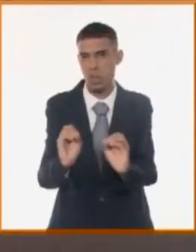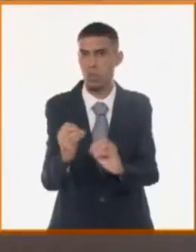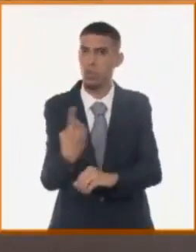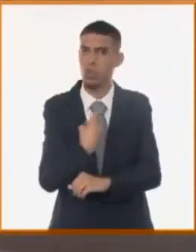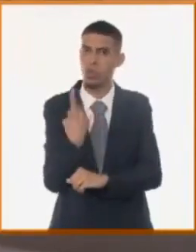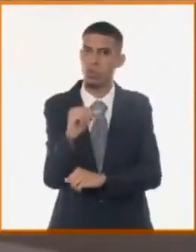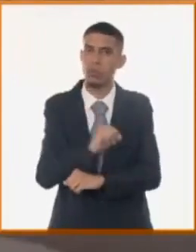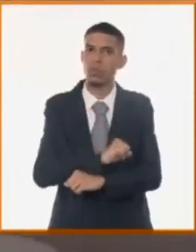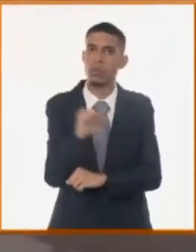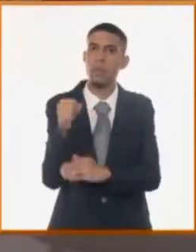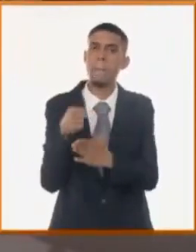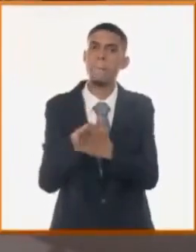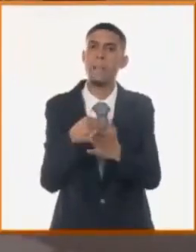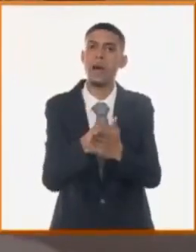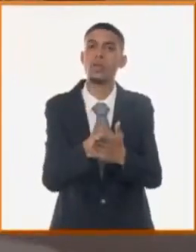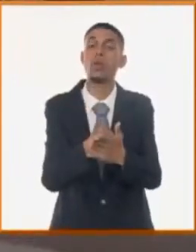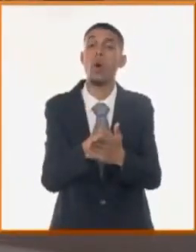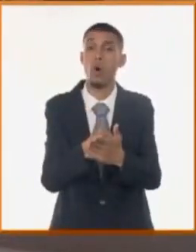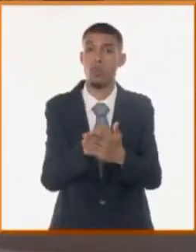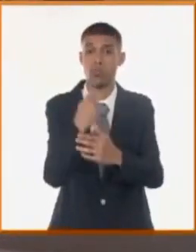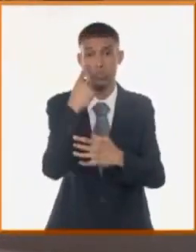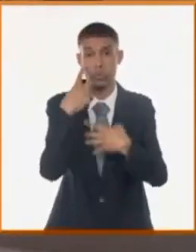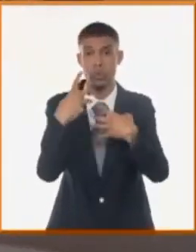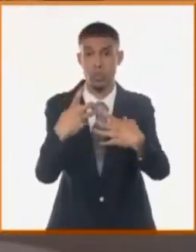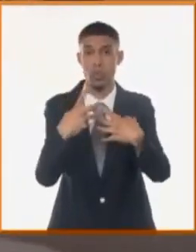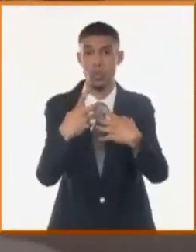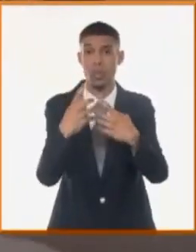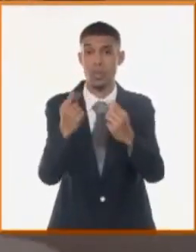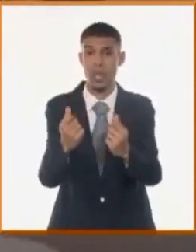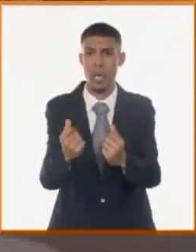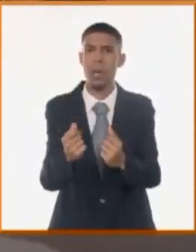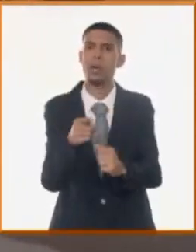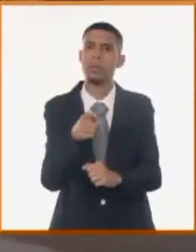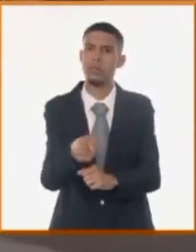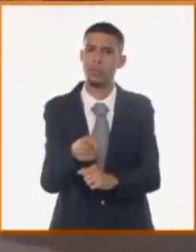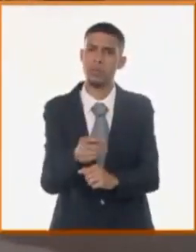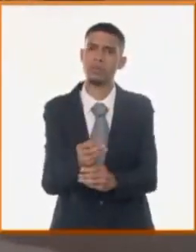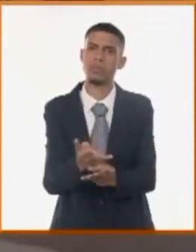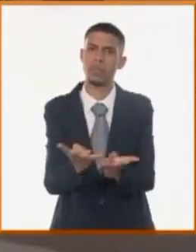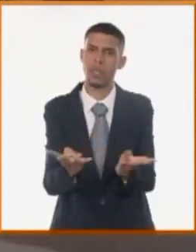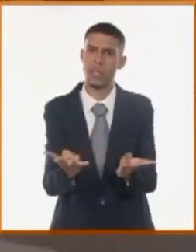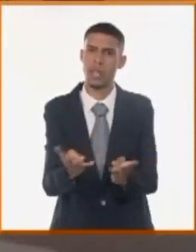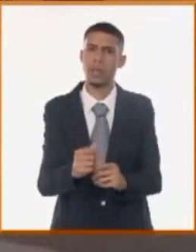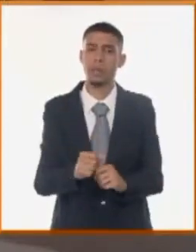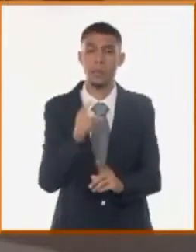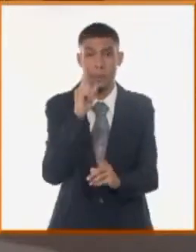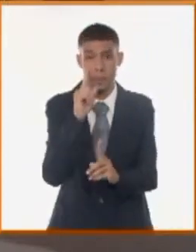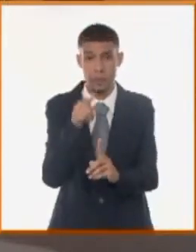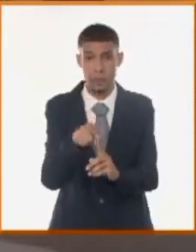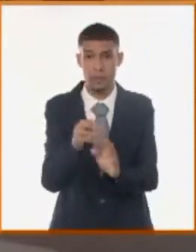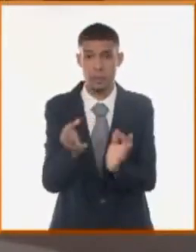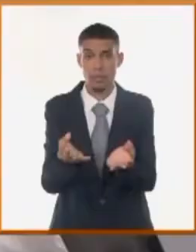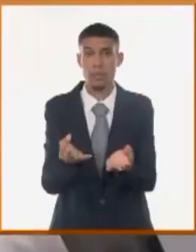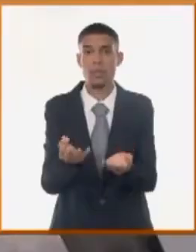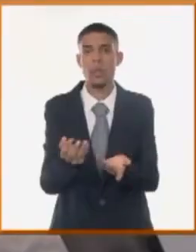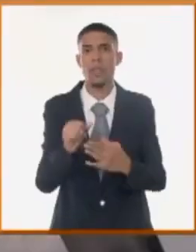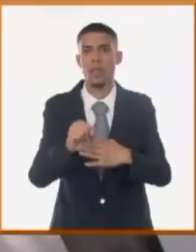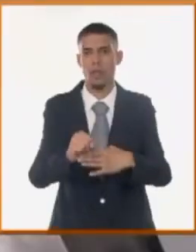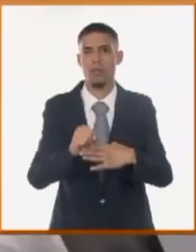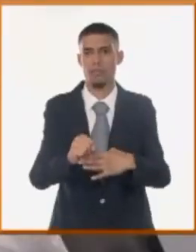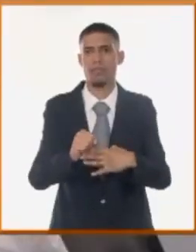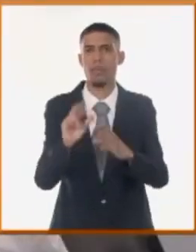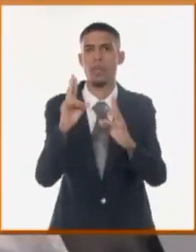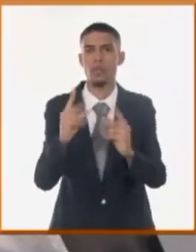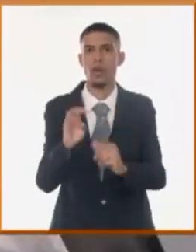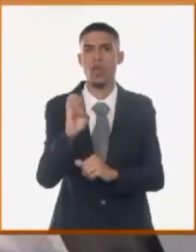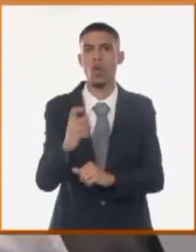impacto positivo desde el punto de vista de la retención del capital humano, de que haya un beneficio directo en materia de gestión y de resultados económicos de cada